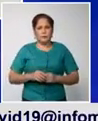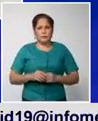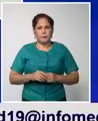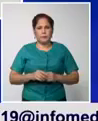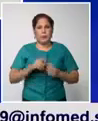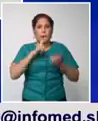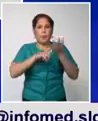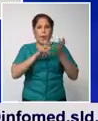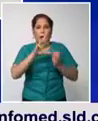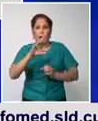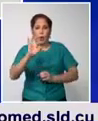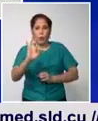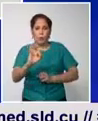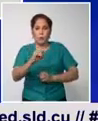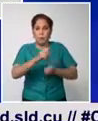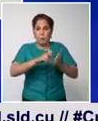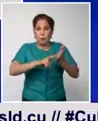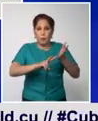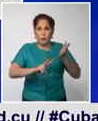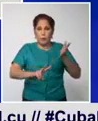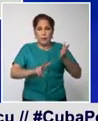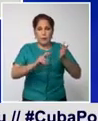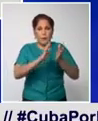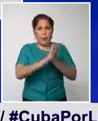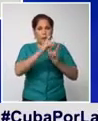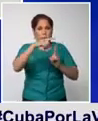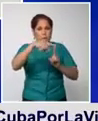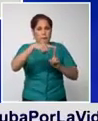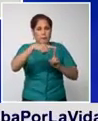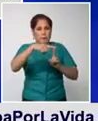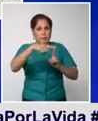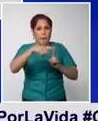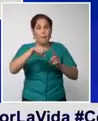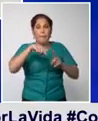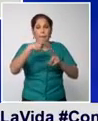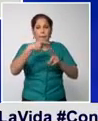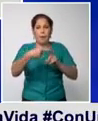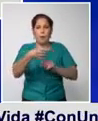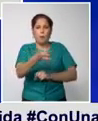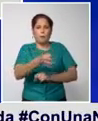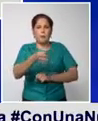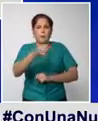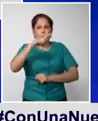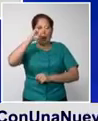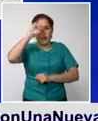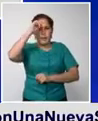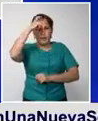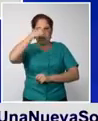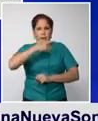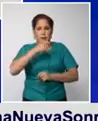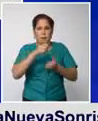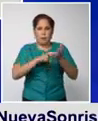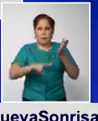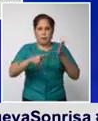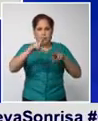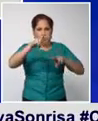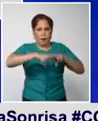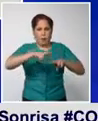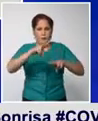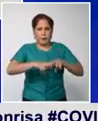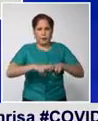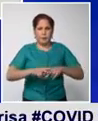Perico de la provincia de Matanzas y el municipio de La Lisa en la provincia de La